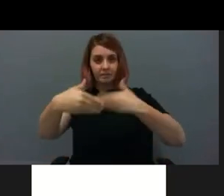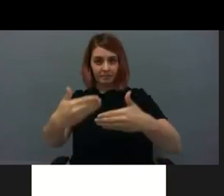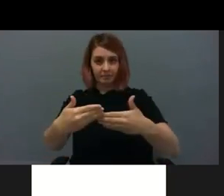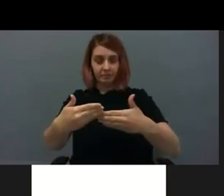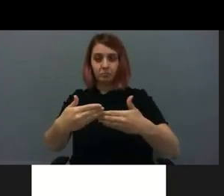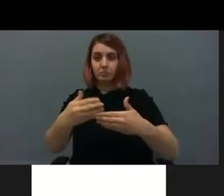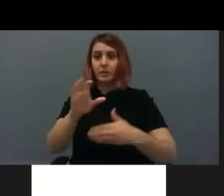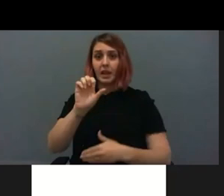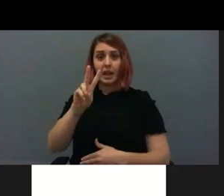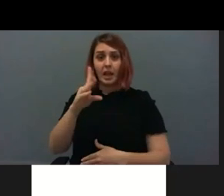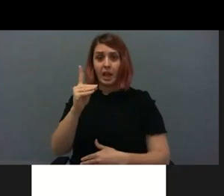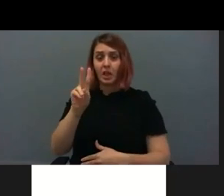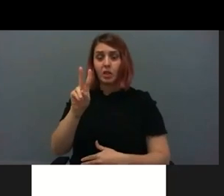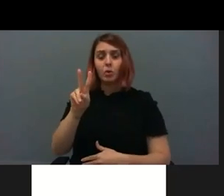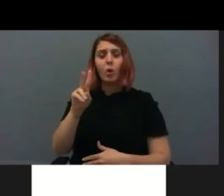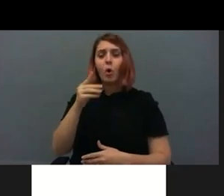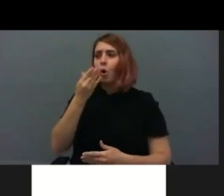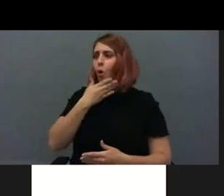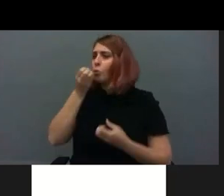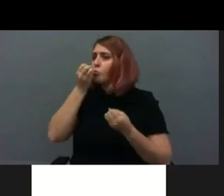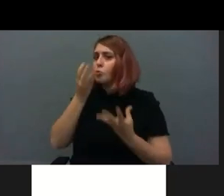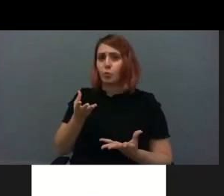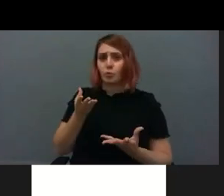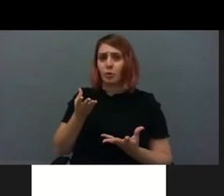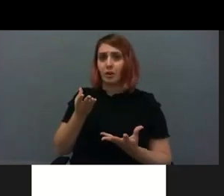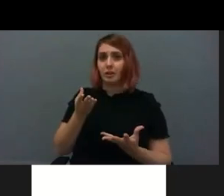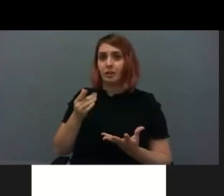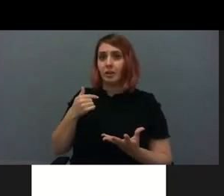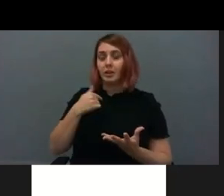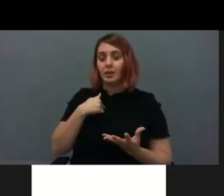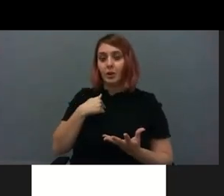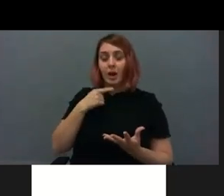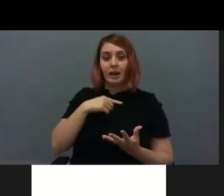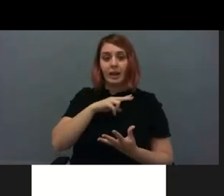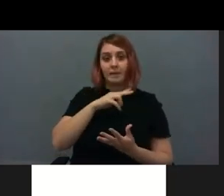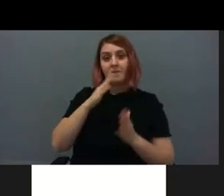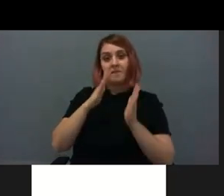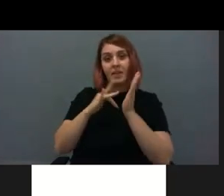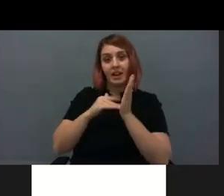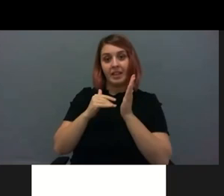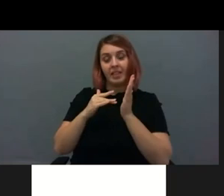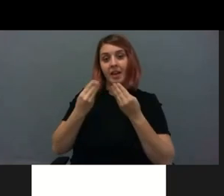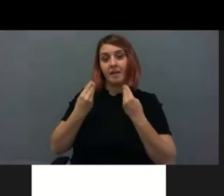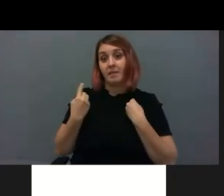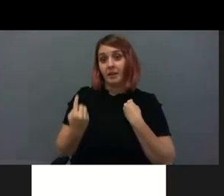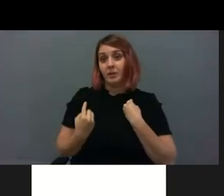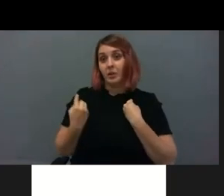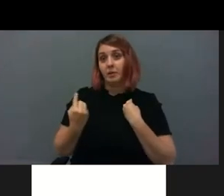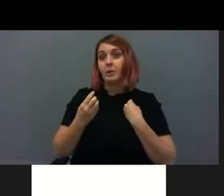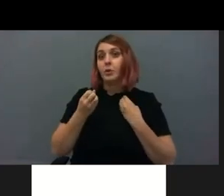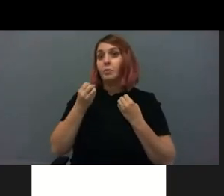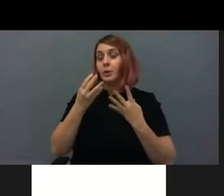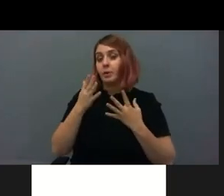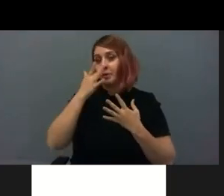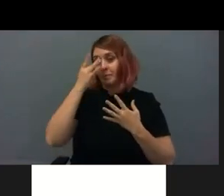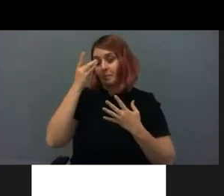bien en el cole, en Avapace, y yo pues viviendo sola aquí en Valencia, pero bueno, pues encontramos nuestro sitio